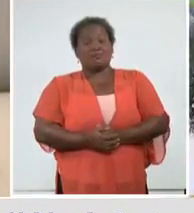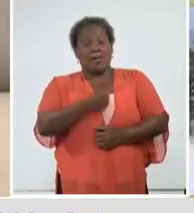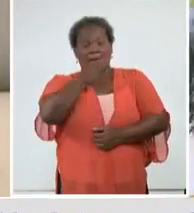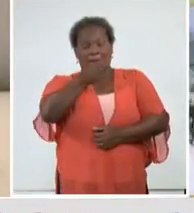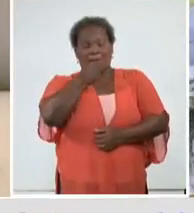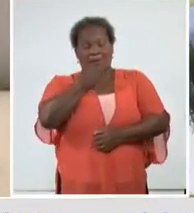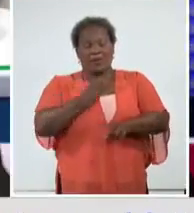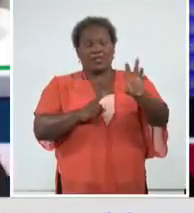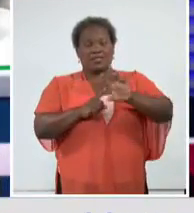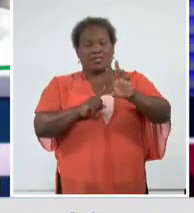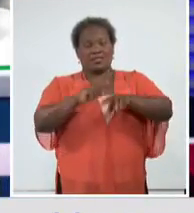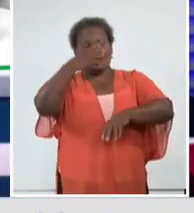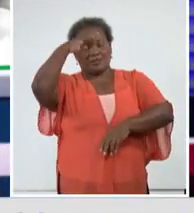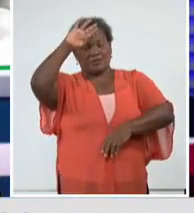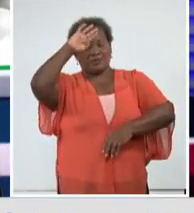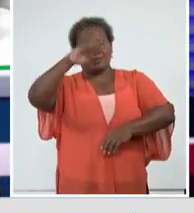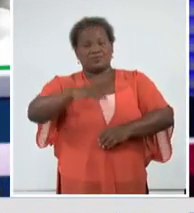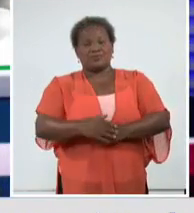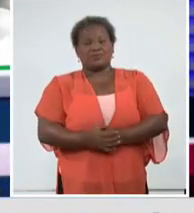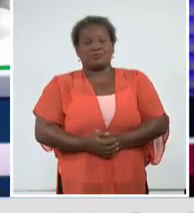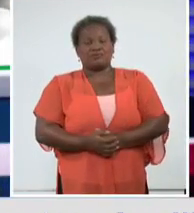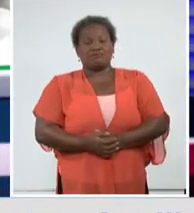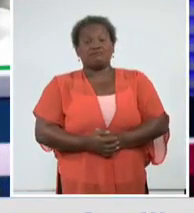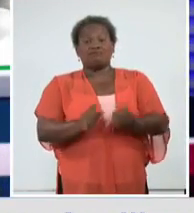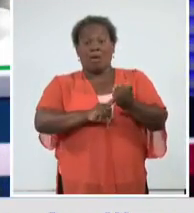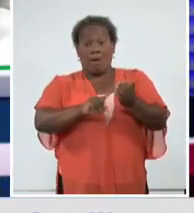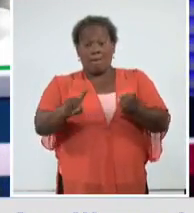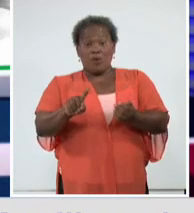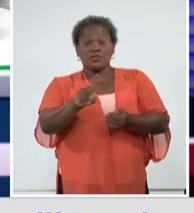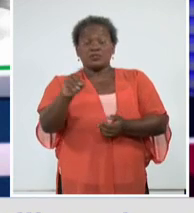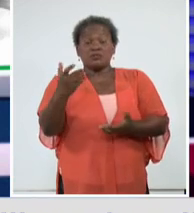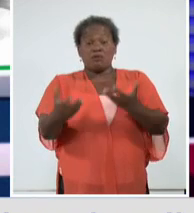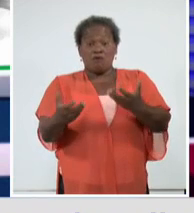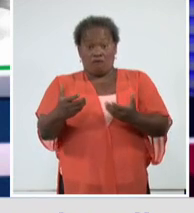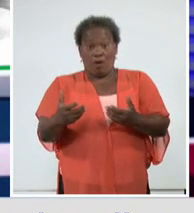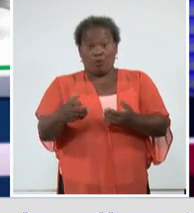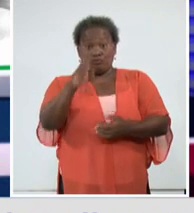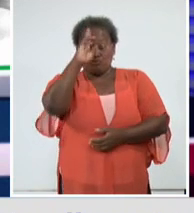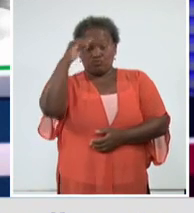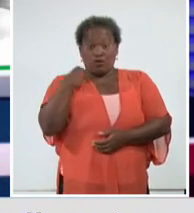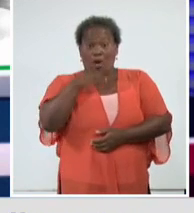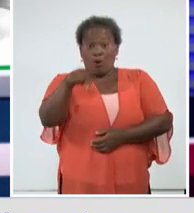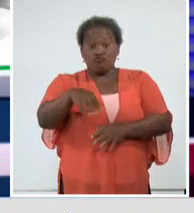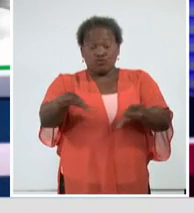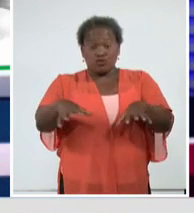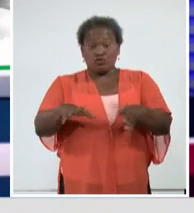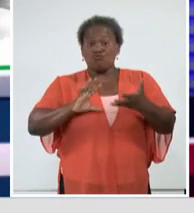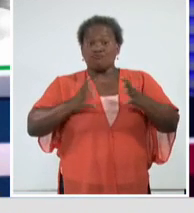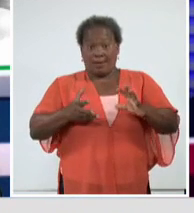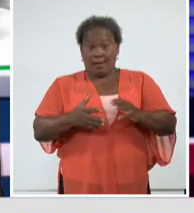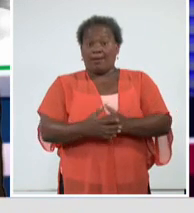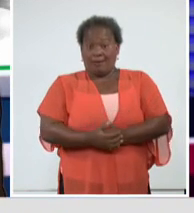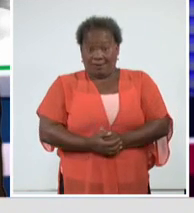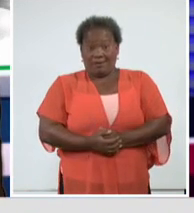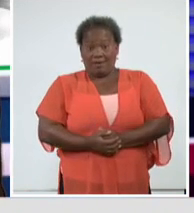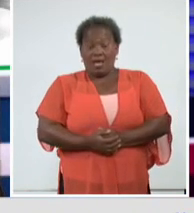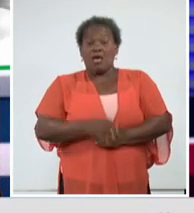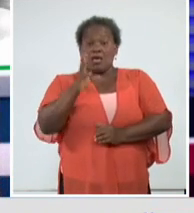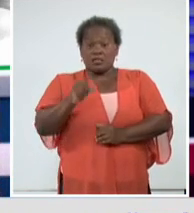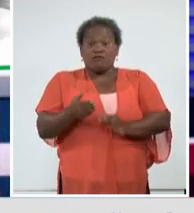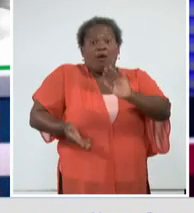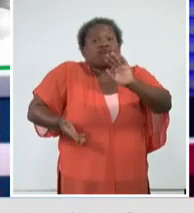Televisión Cubana. Bueno, la provincia de Cienfuegos, doctora, hoy está viviendo una situación epidemiológica bien compleja, con cifras muy altas